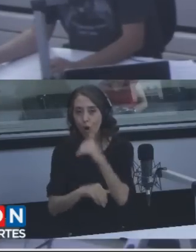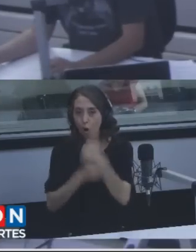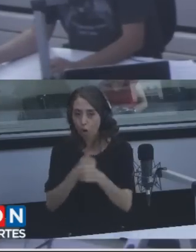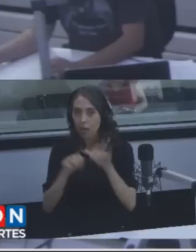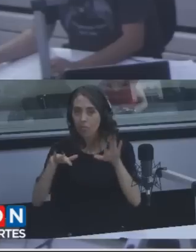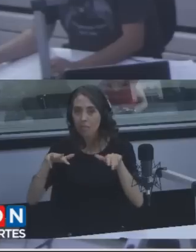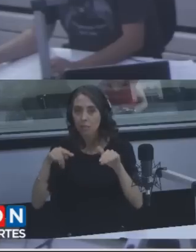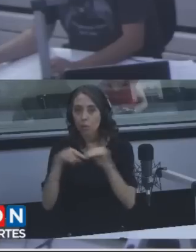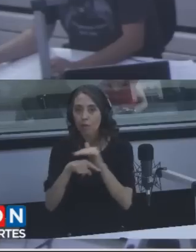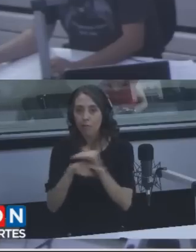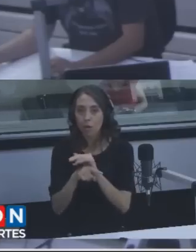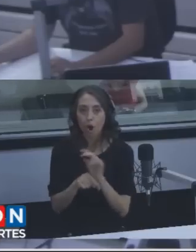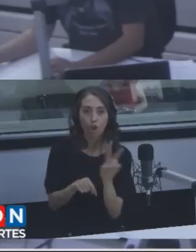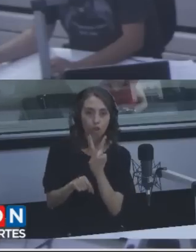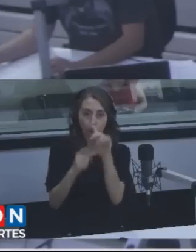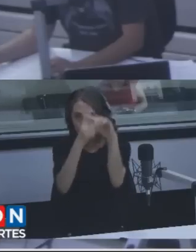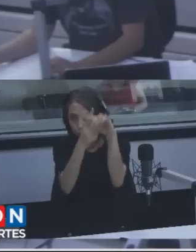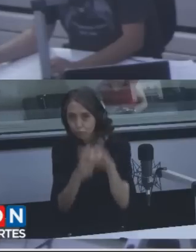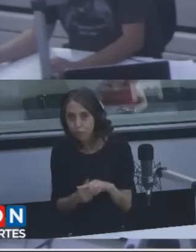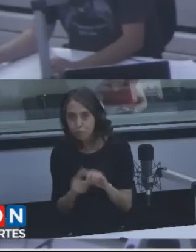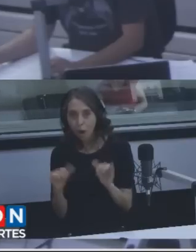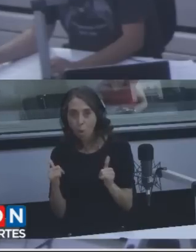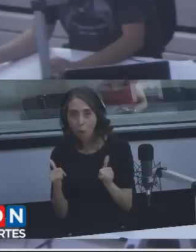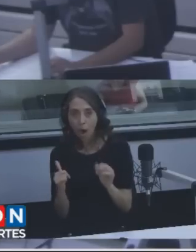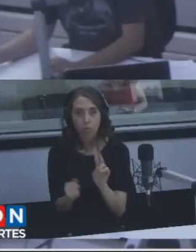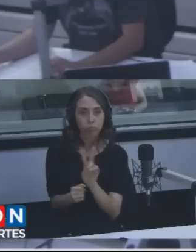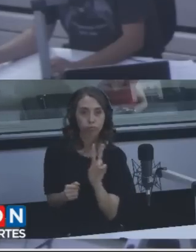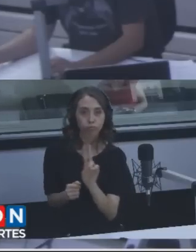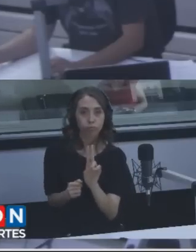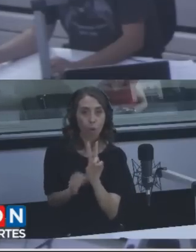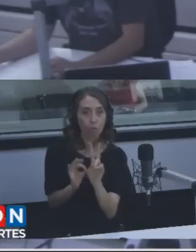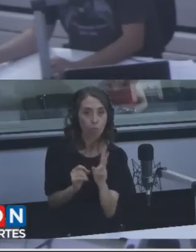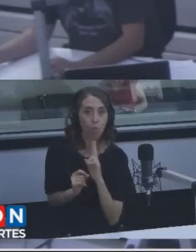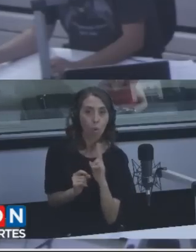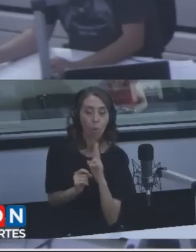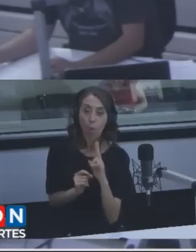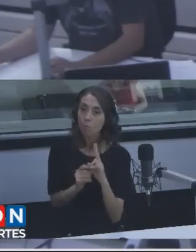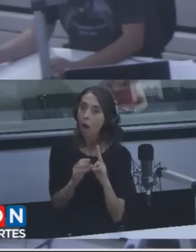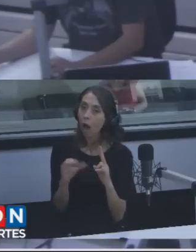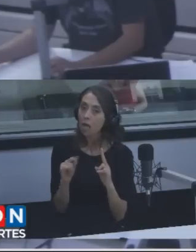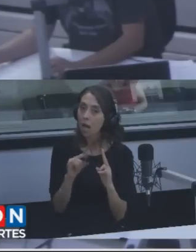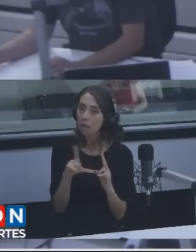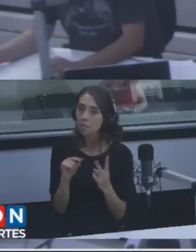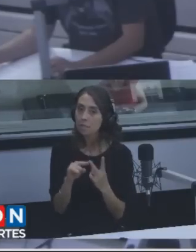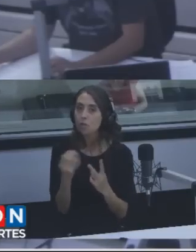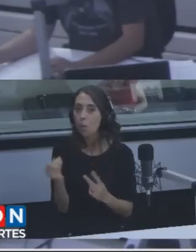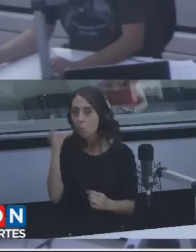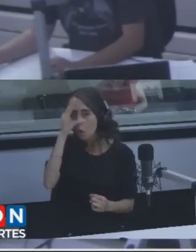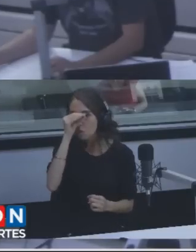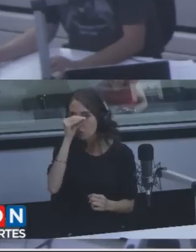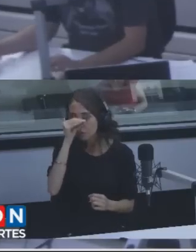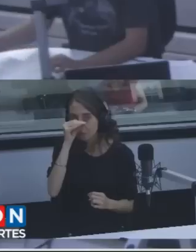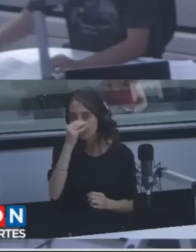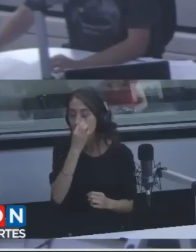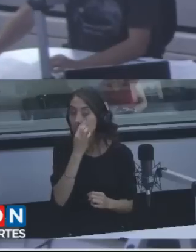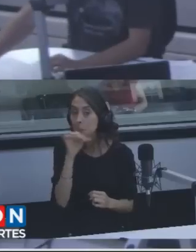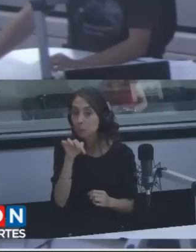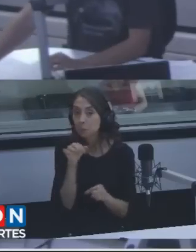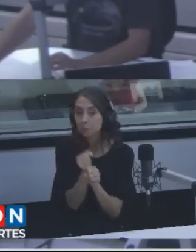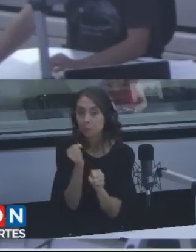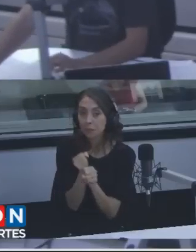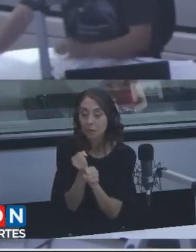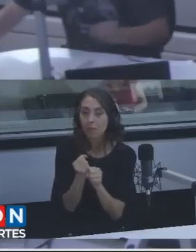19 goles entre los 12 jugadores, esta dupla que ya está dando que hablar, la de Castillo con Diego Buonanotte. Hoy día solamente